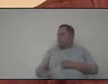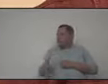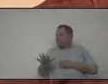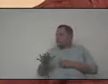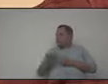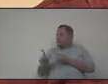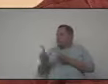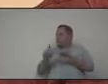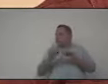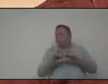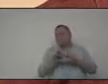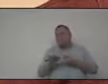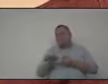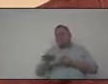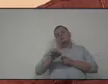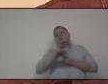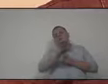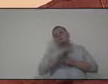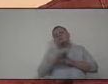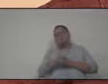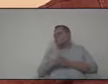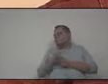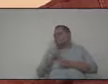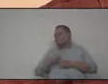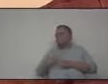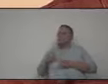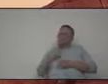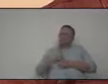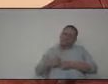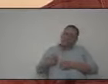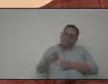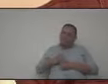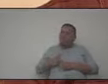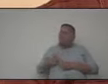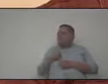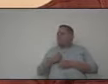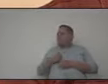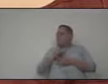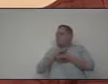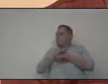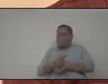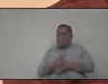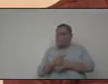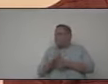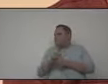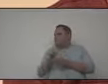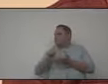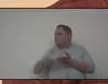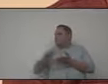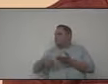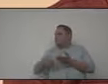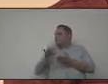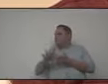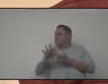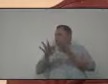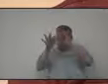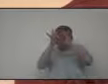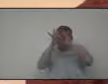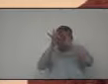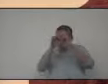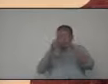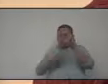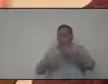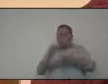los diferentes municipios, le pedimos que por favor de inmediato se contrate con la clínica Casanare. He